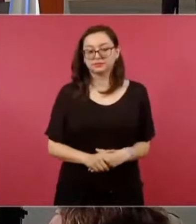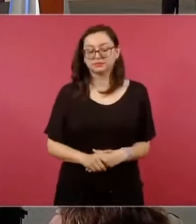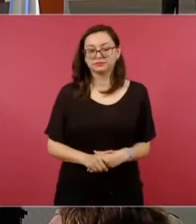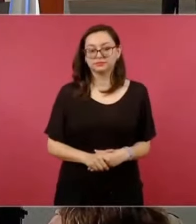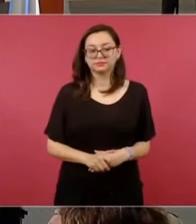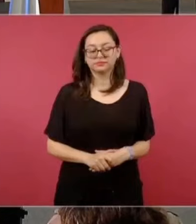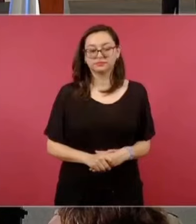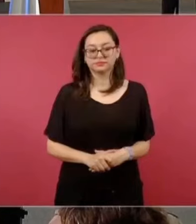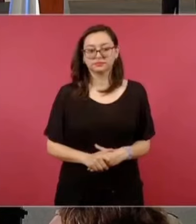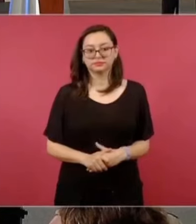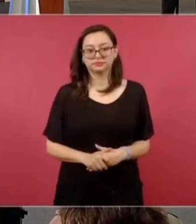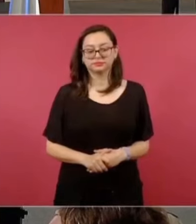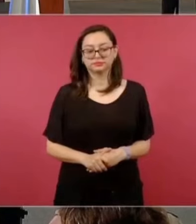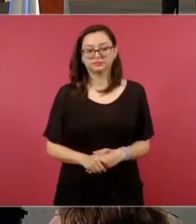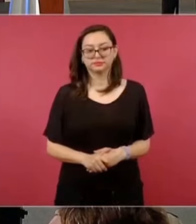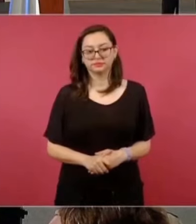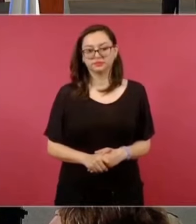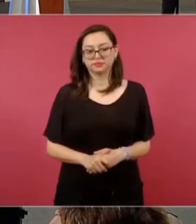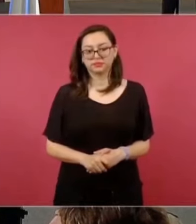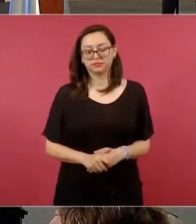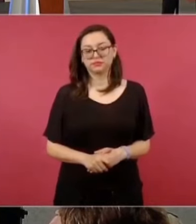De los que conozco,